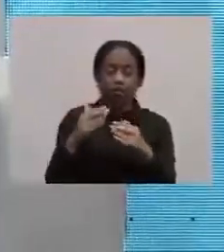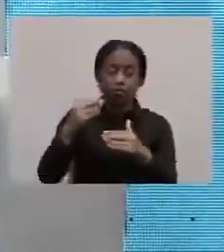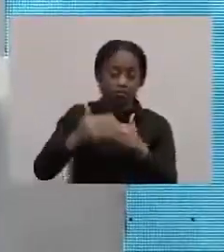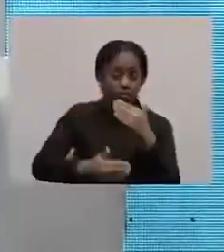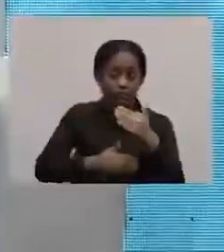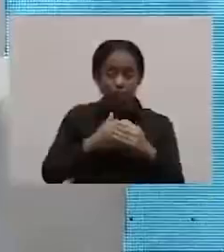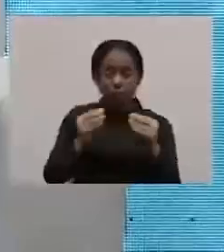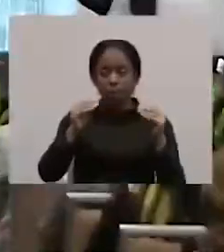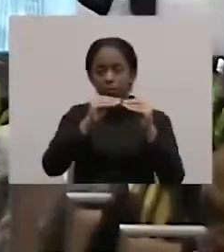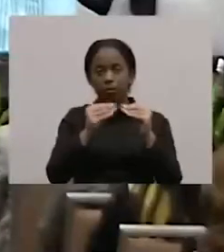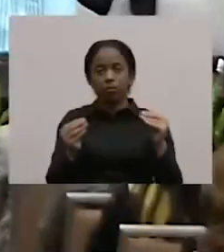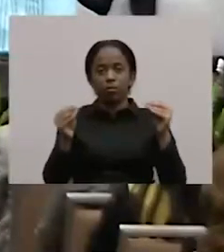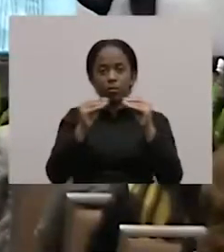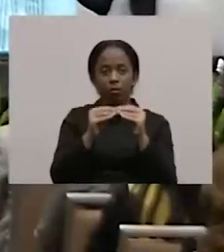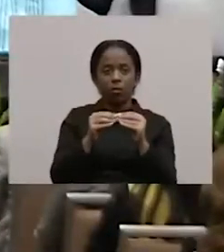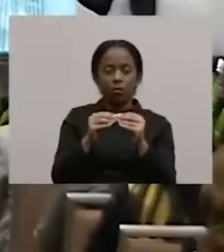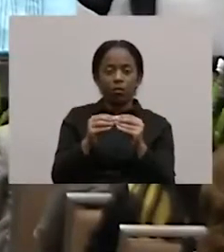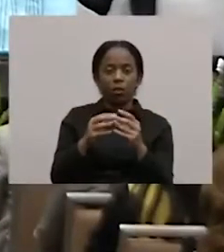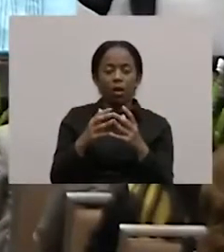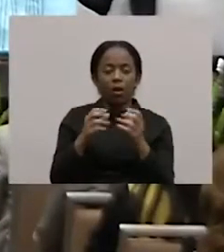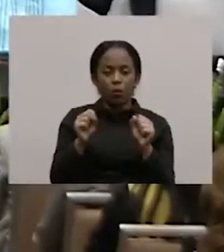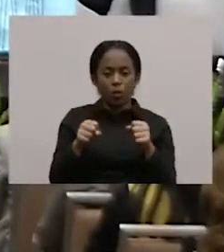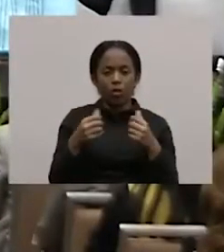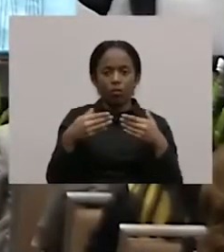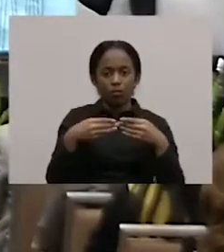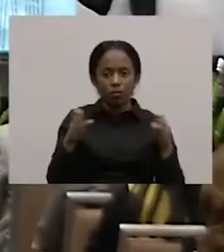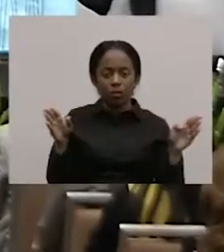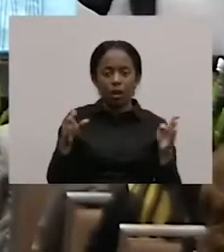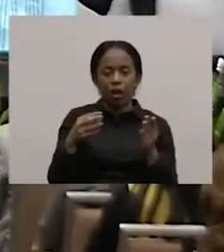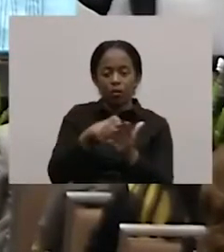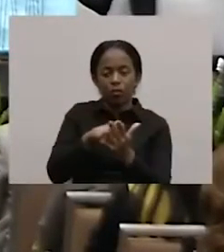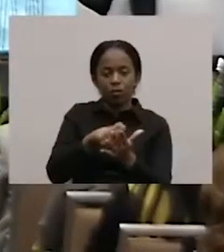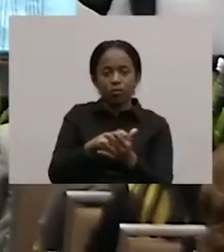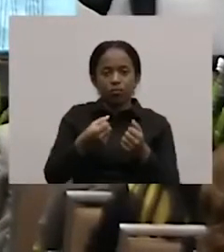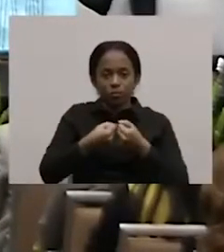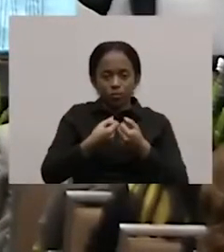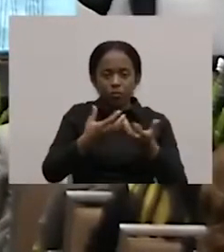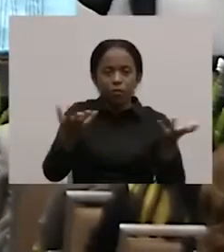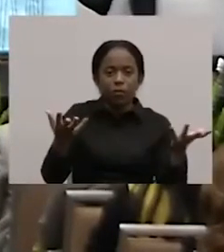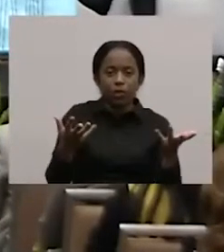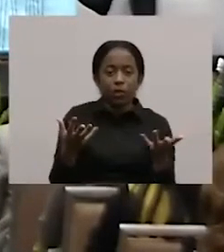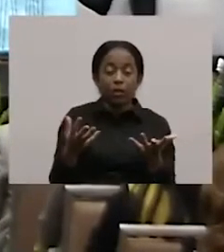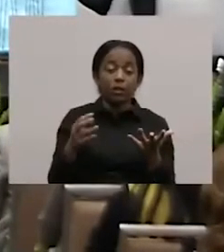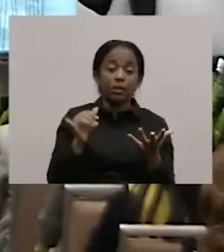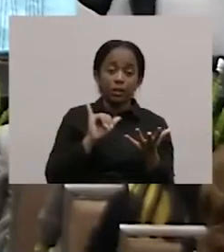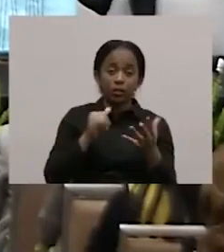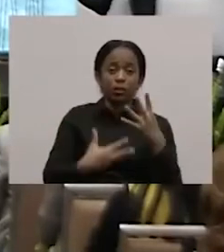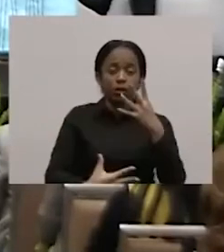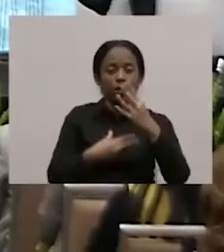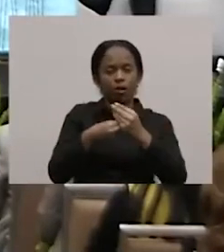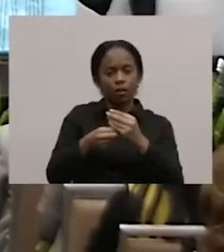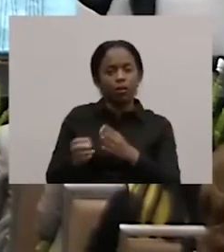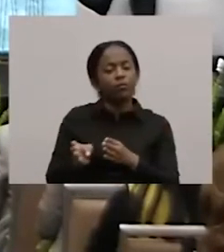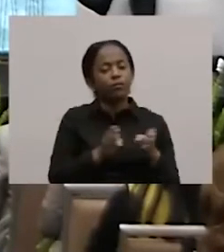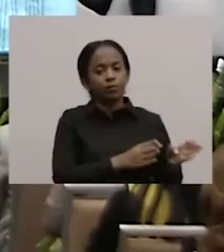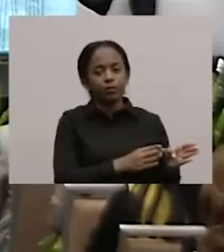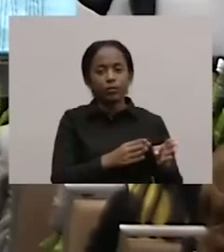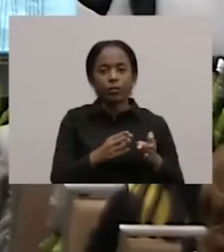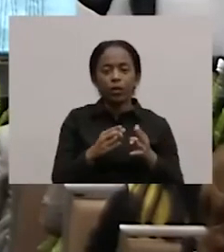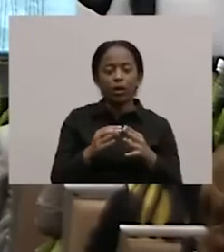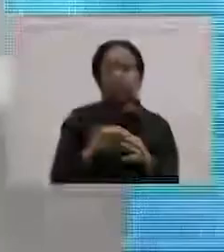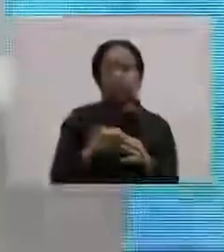más en coordinación con la disponibilidad de recursos económicos. Y por el otro lado,